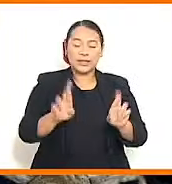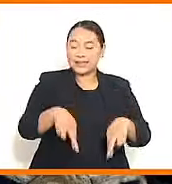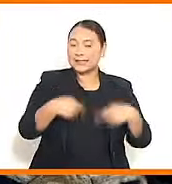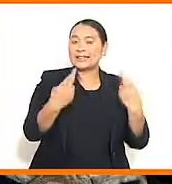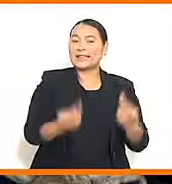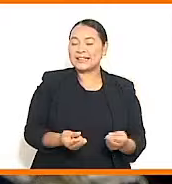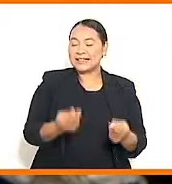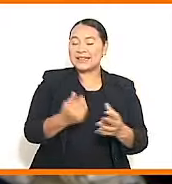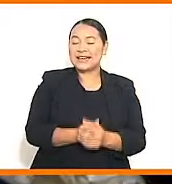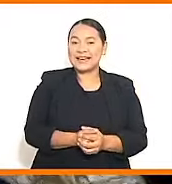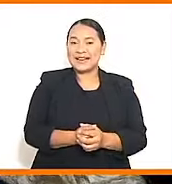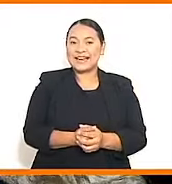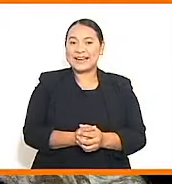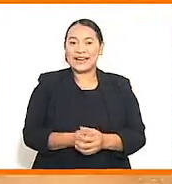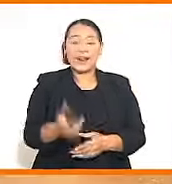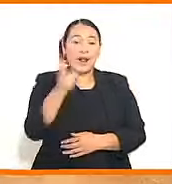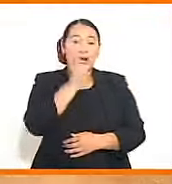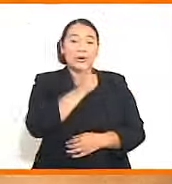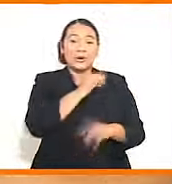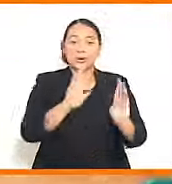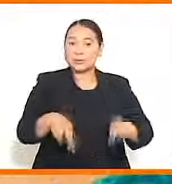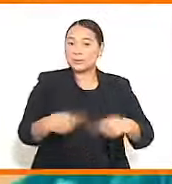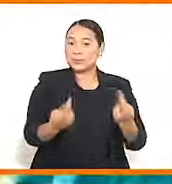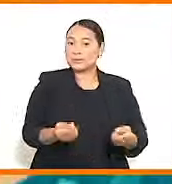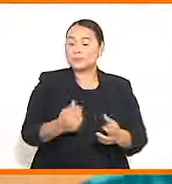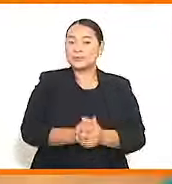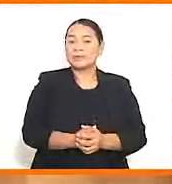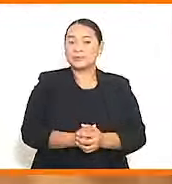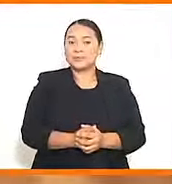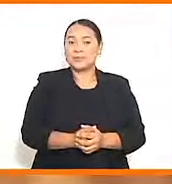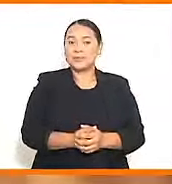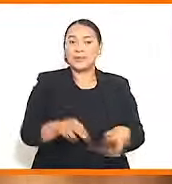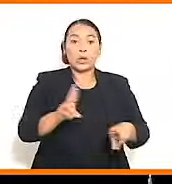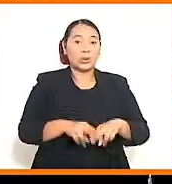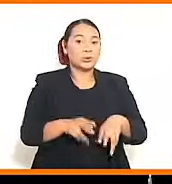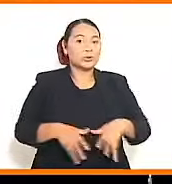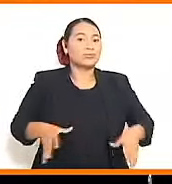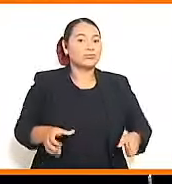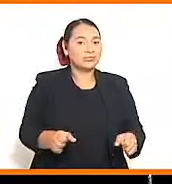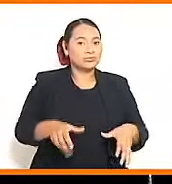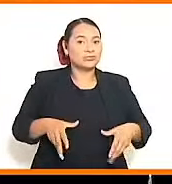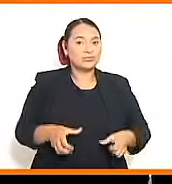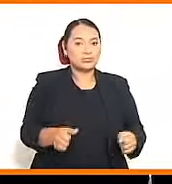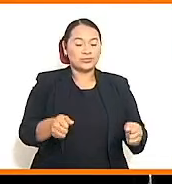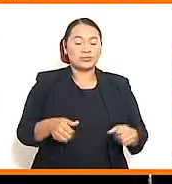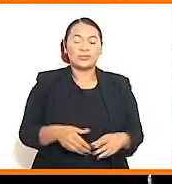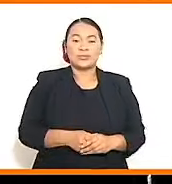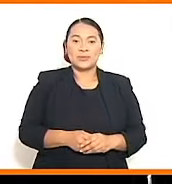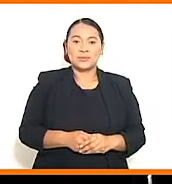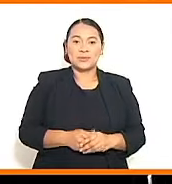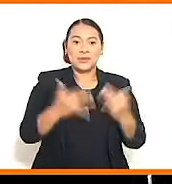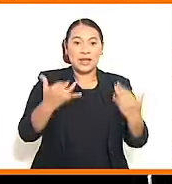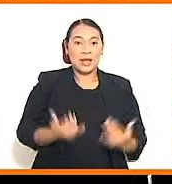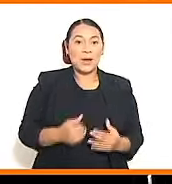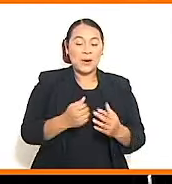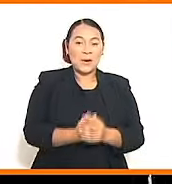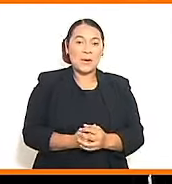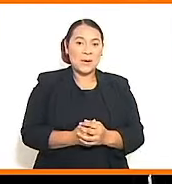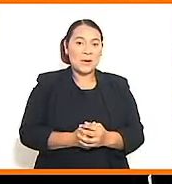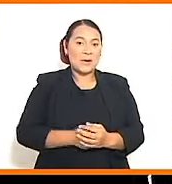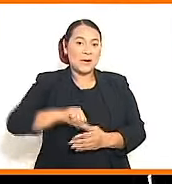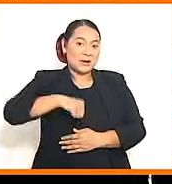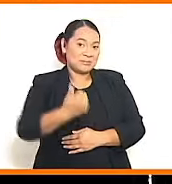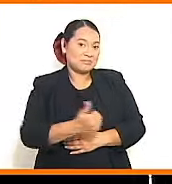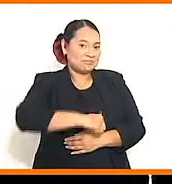hecho. Me ha hecho Loto. Hoy una silla de ruedas. Voy a ir a City Mall. Ajá.